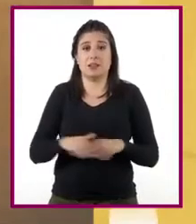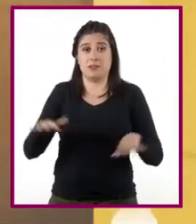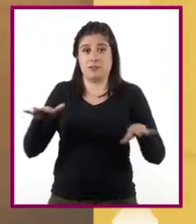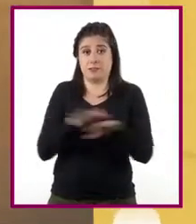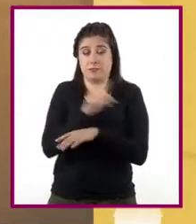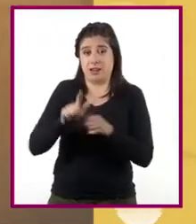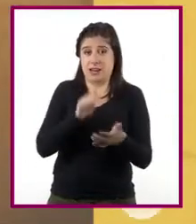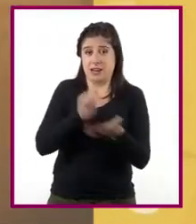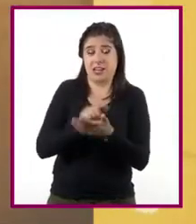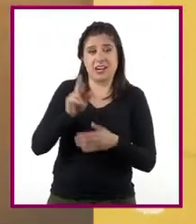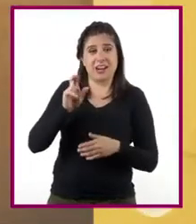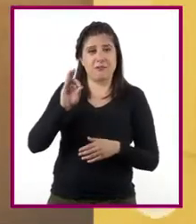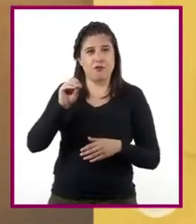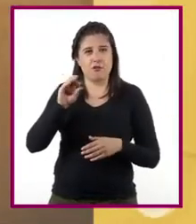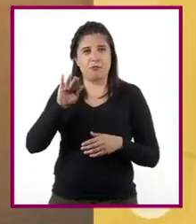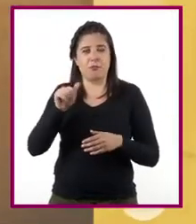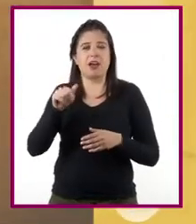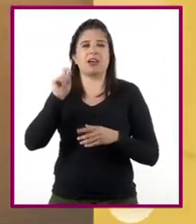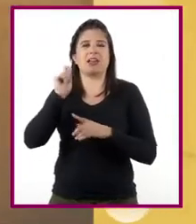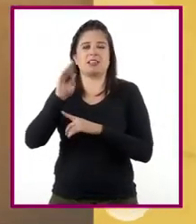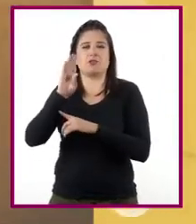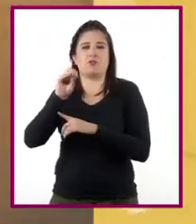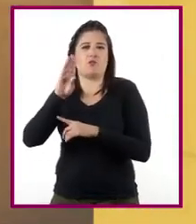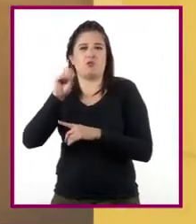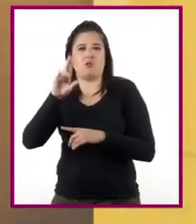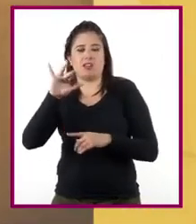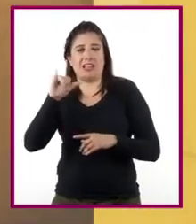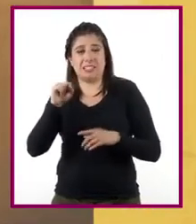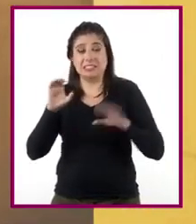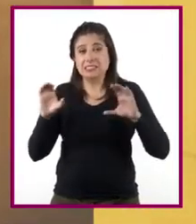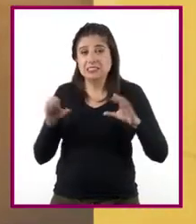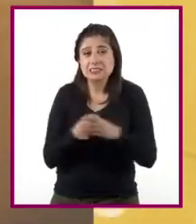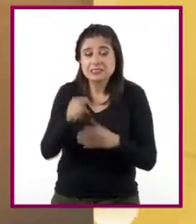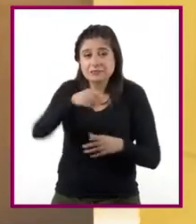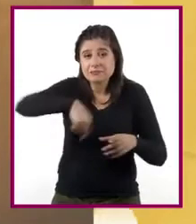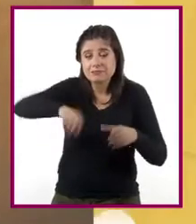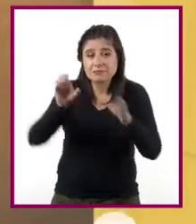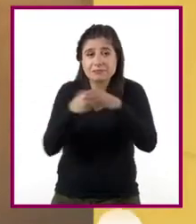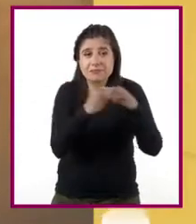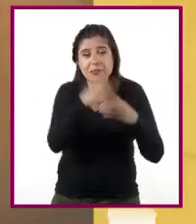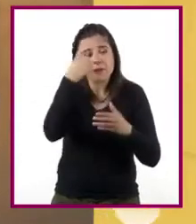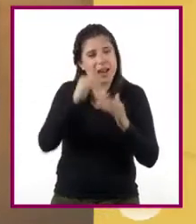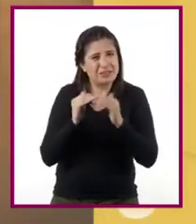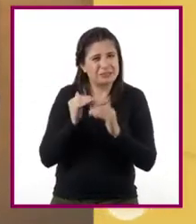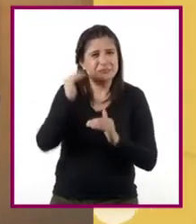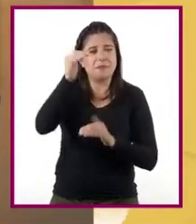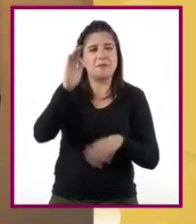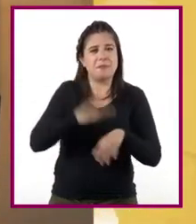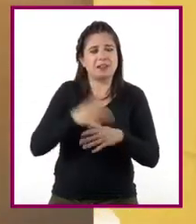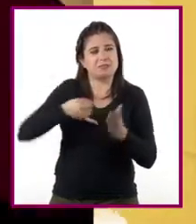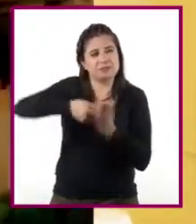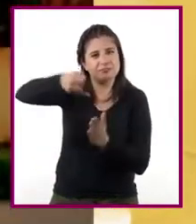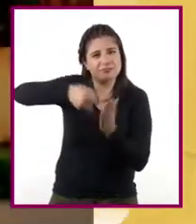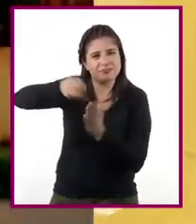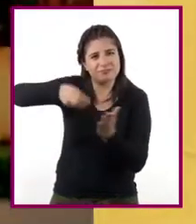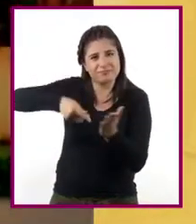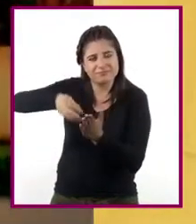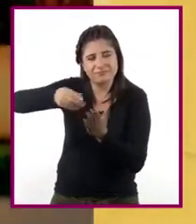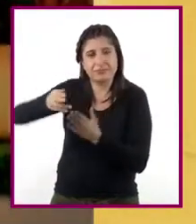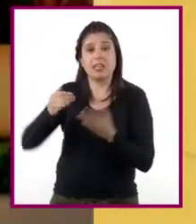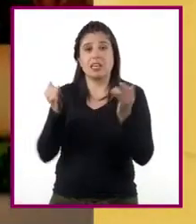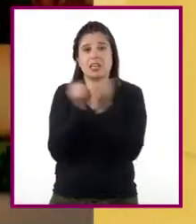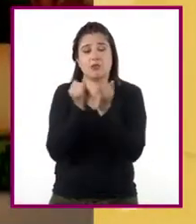reformas borbónicas impulsaron el arrendamiento de las tierras comunales con el objetivo de aumentar la producción agrícola.